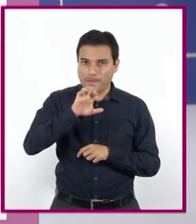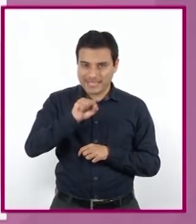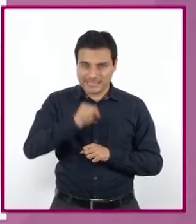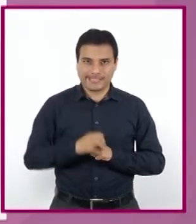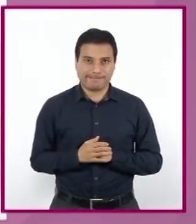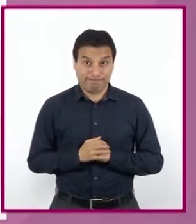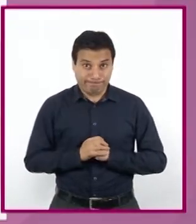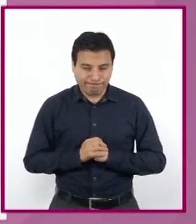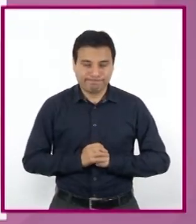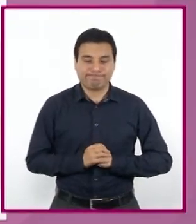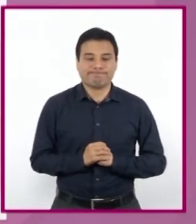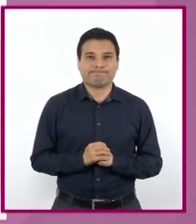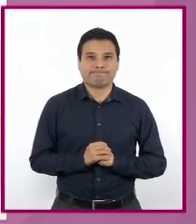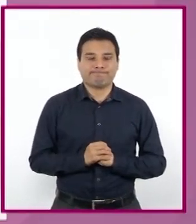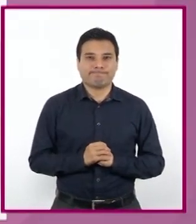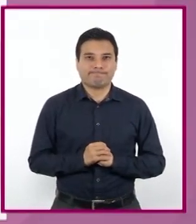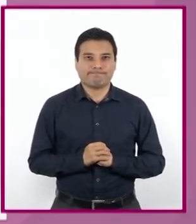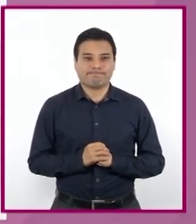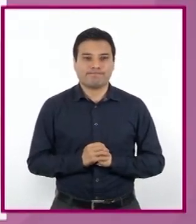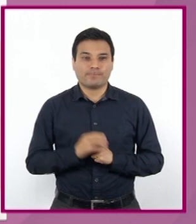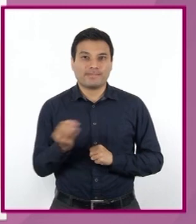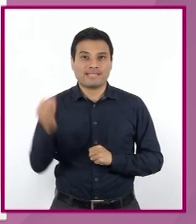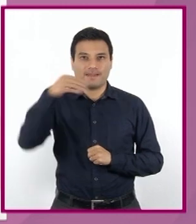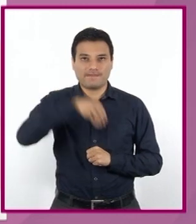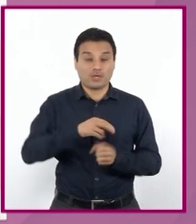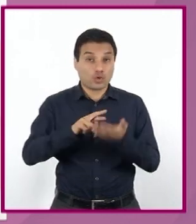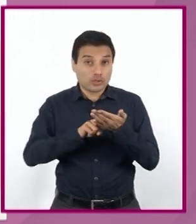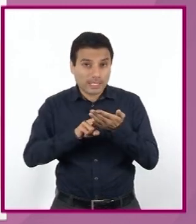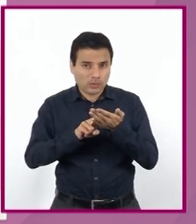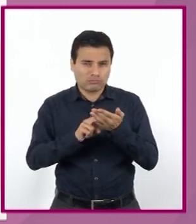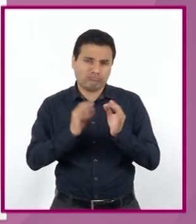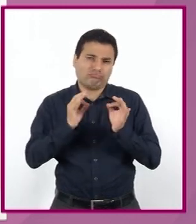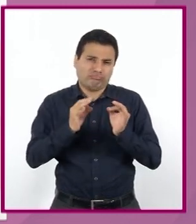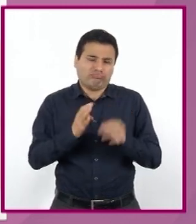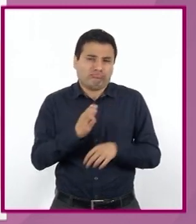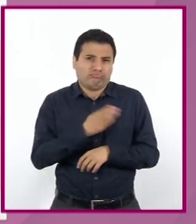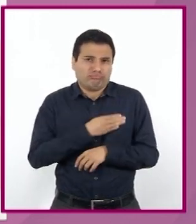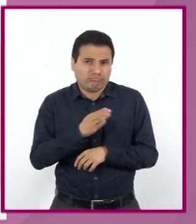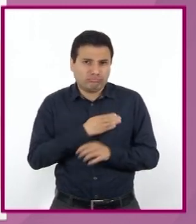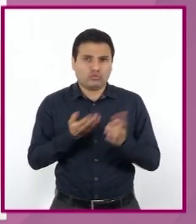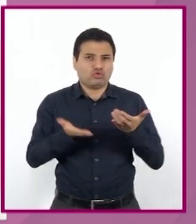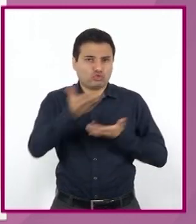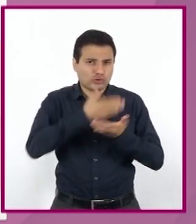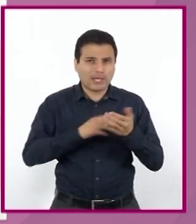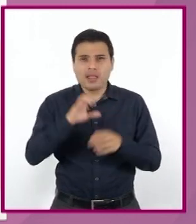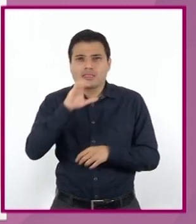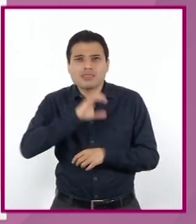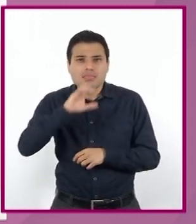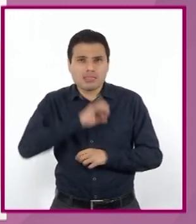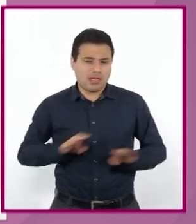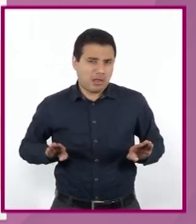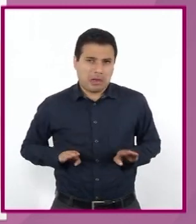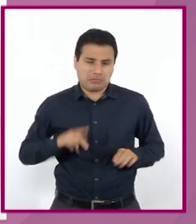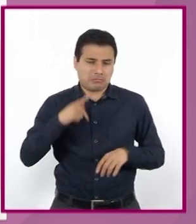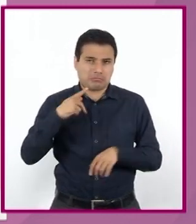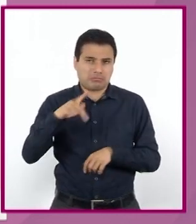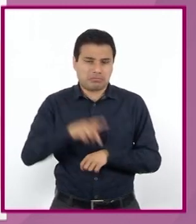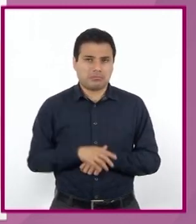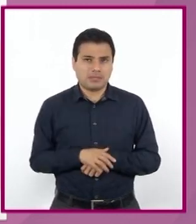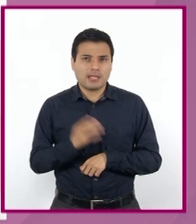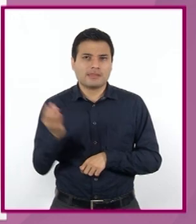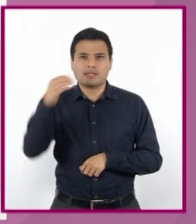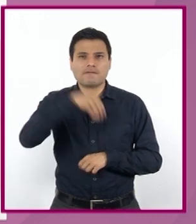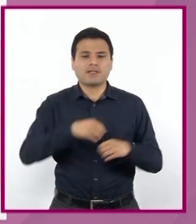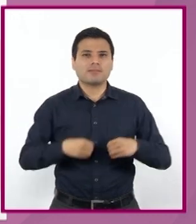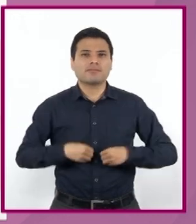sesión. El delfín rosado es amistoso, social y curioso por naturaleza. El delfín